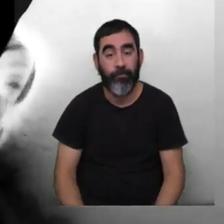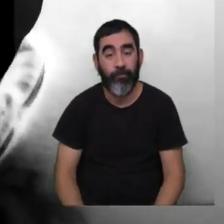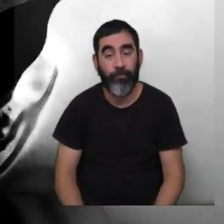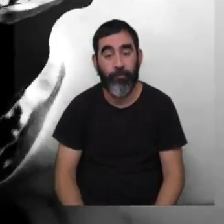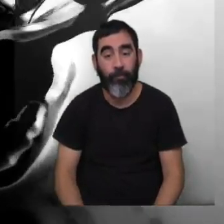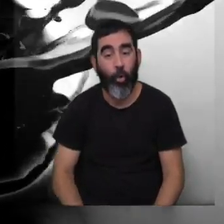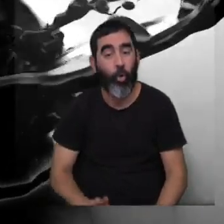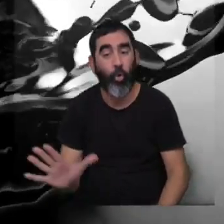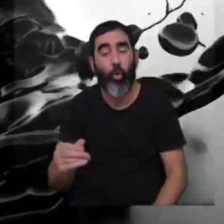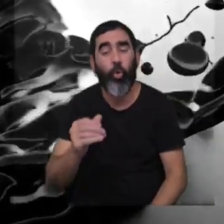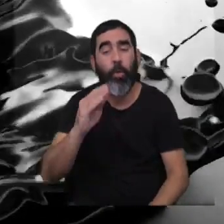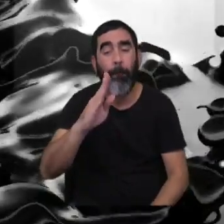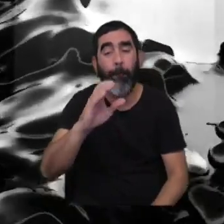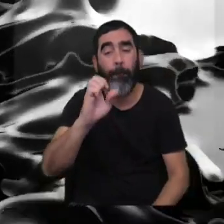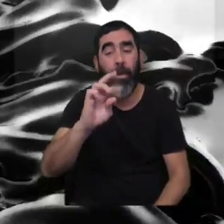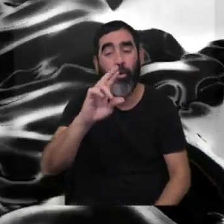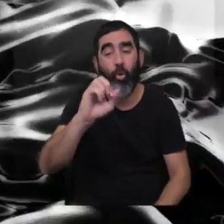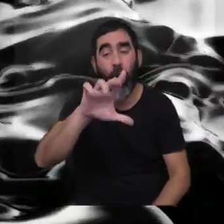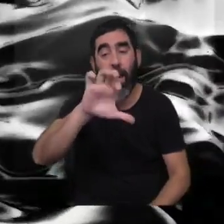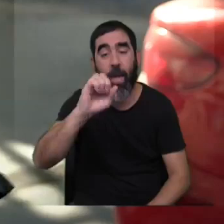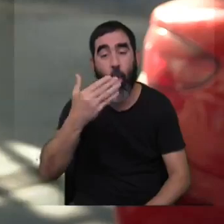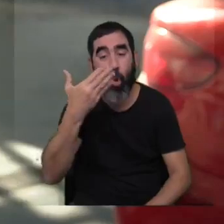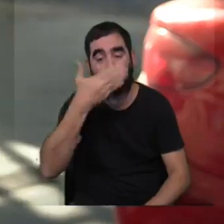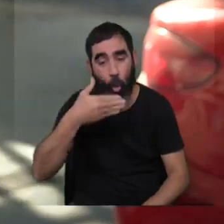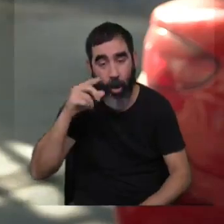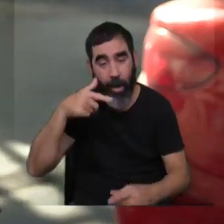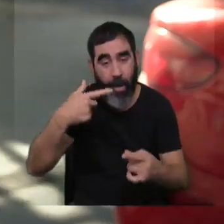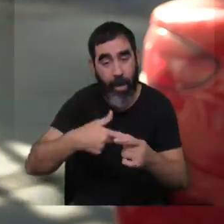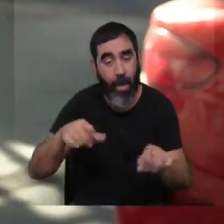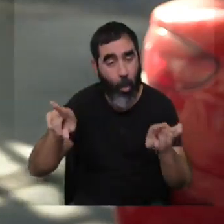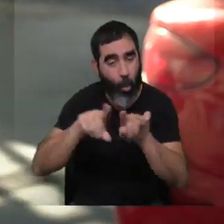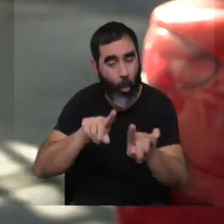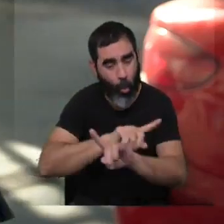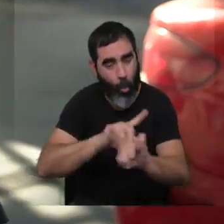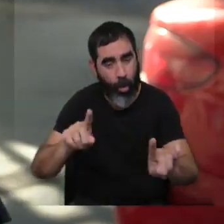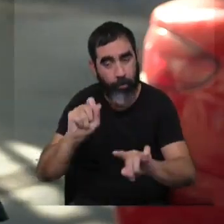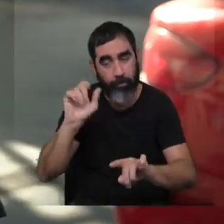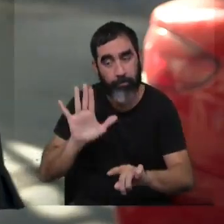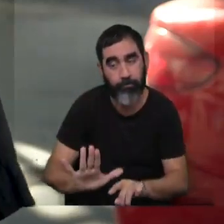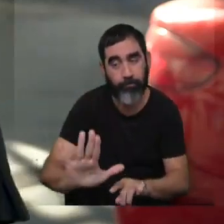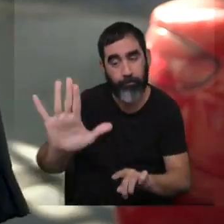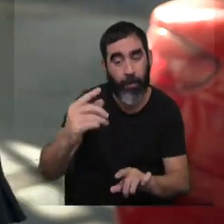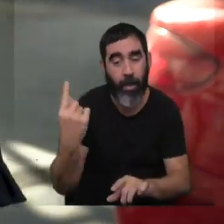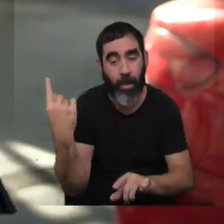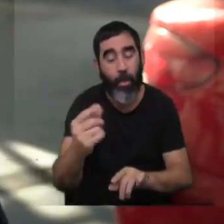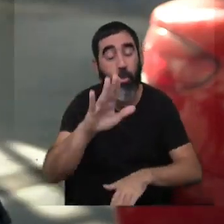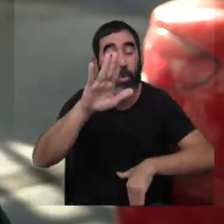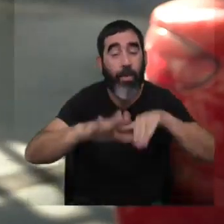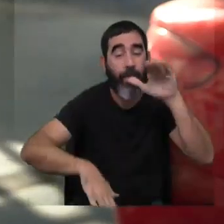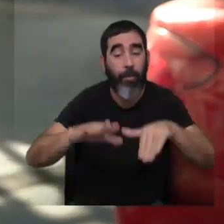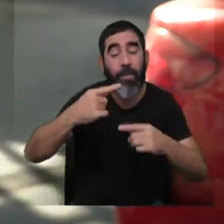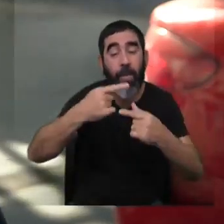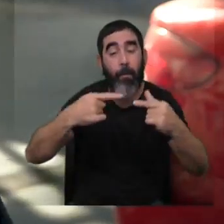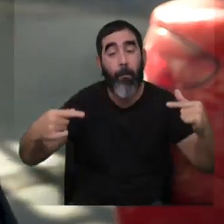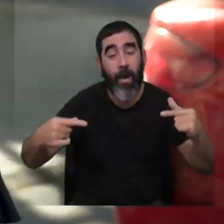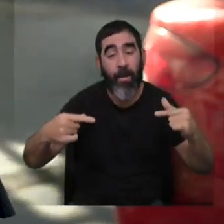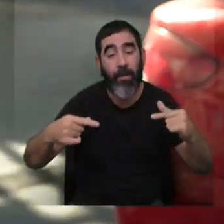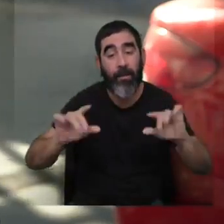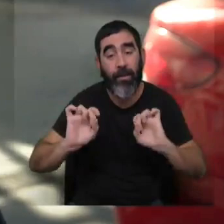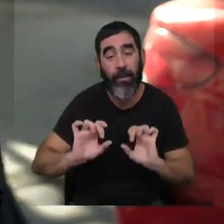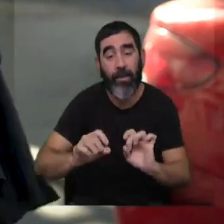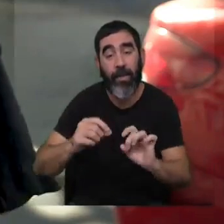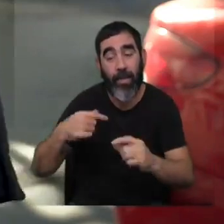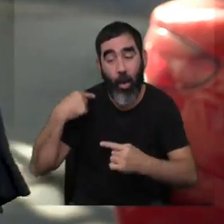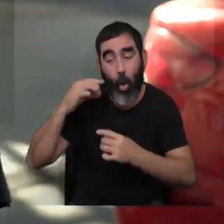No todo el petróleo que se forma es igual. Las características que va a tener ese petróleo va a depender de la materia orgánica que les dio